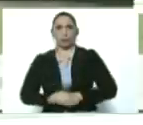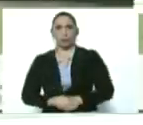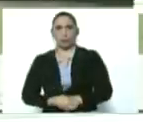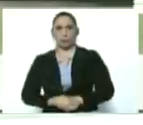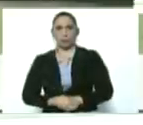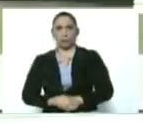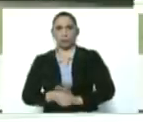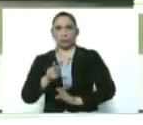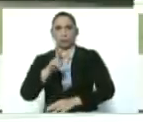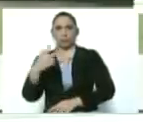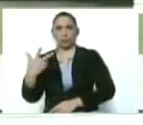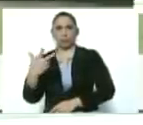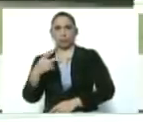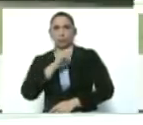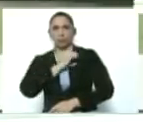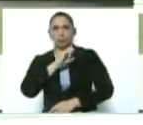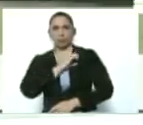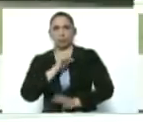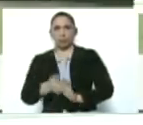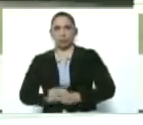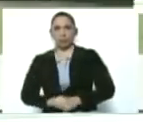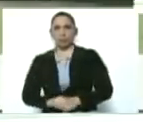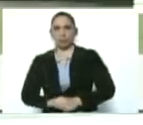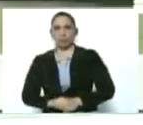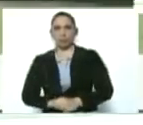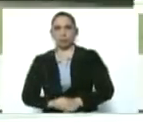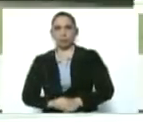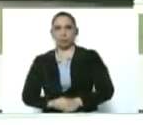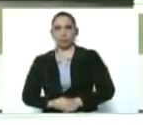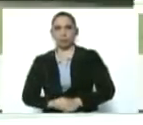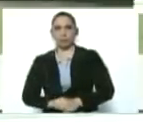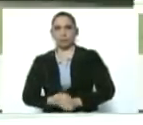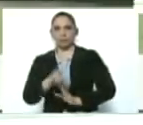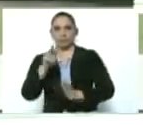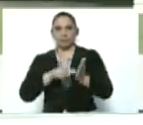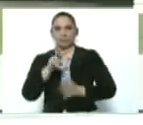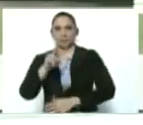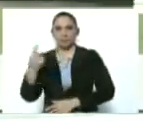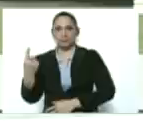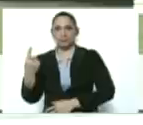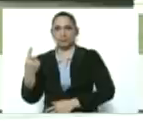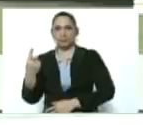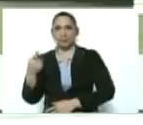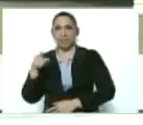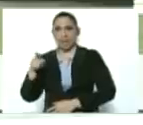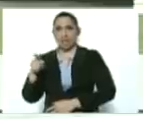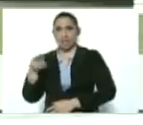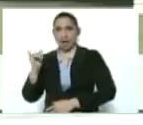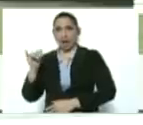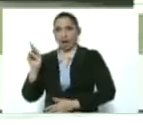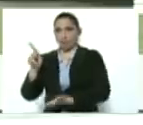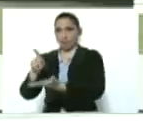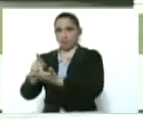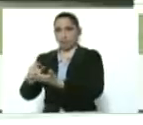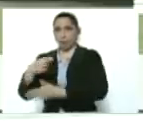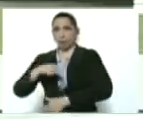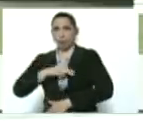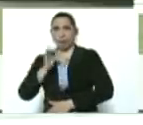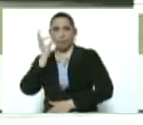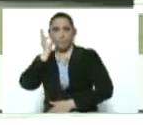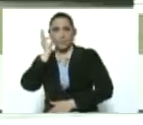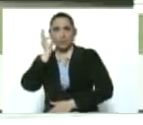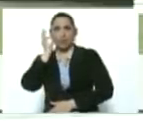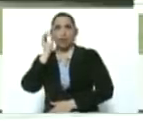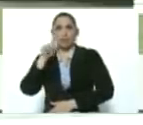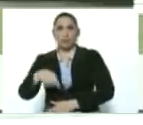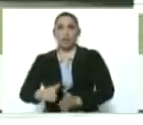23 de enero parroquia 23 de lo común el panal 2021 allá se encuentran a la compañera líder popular